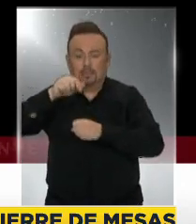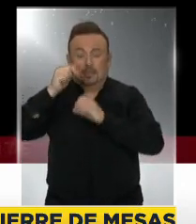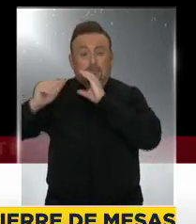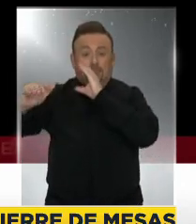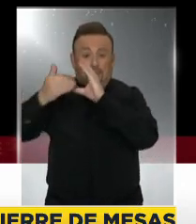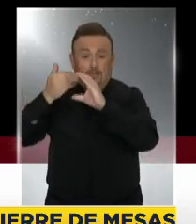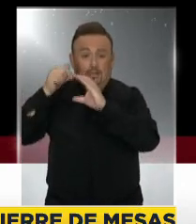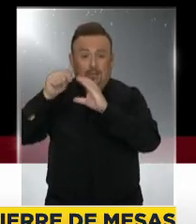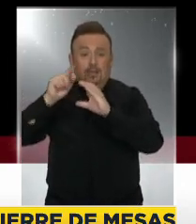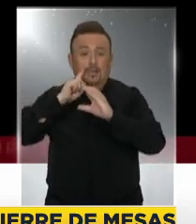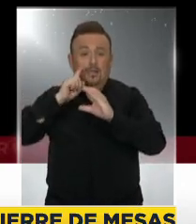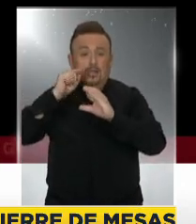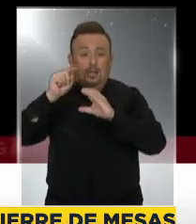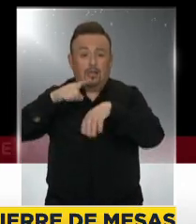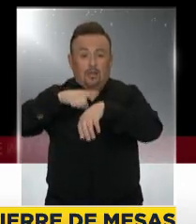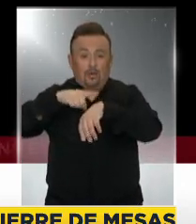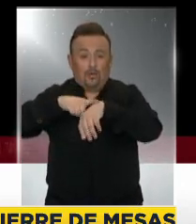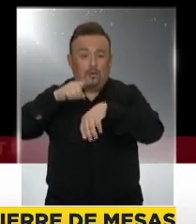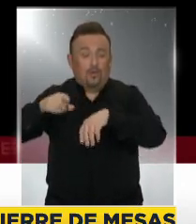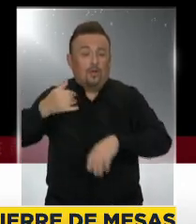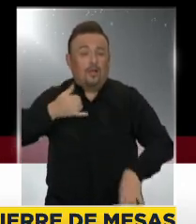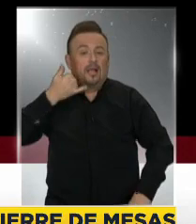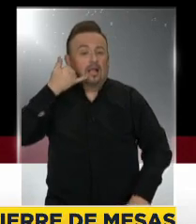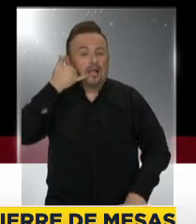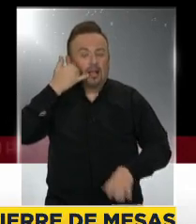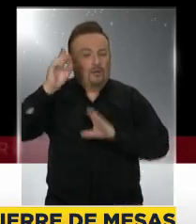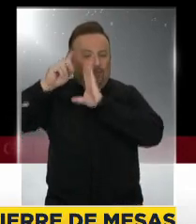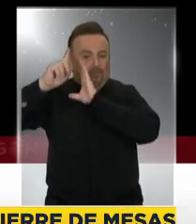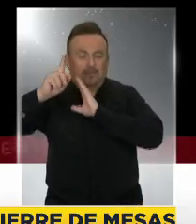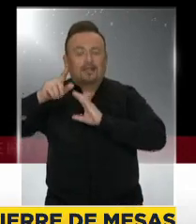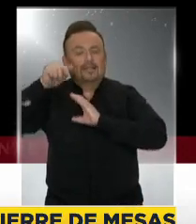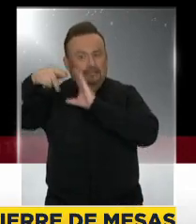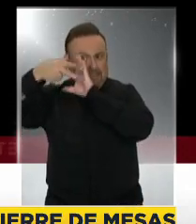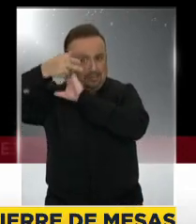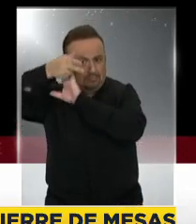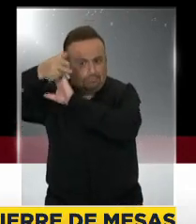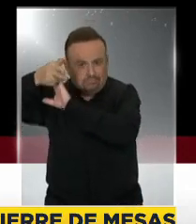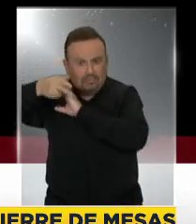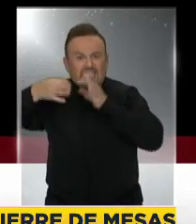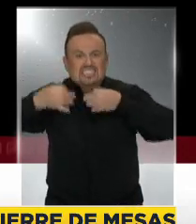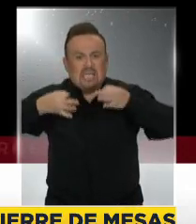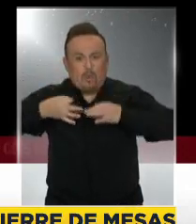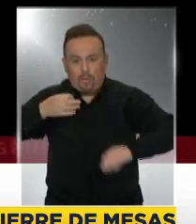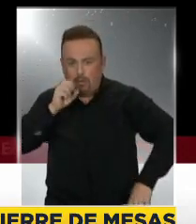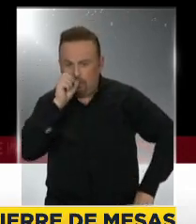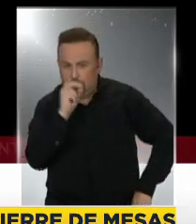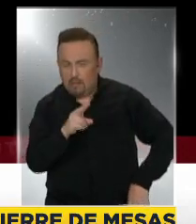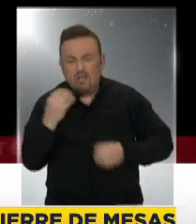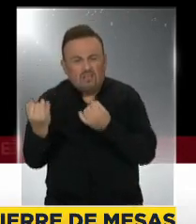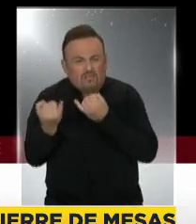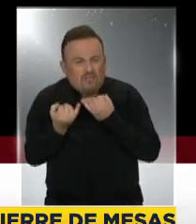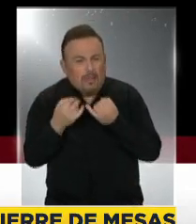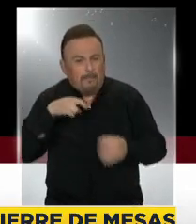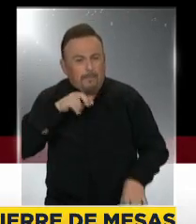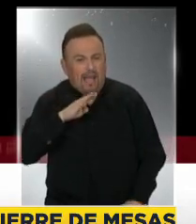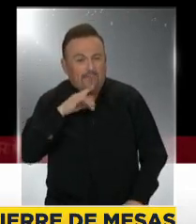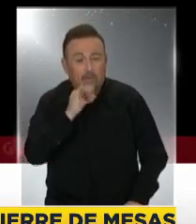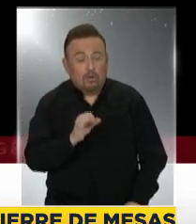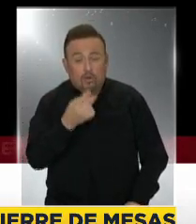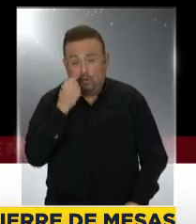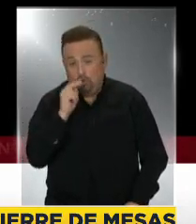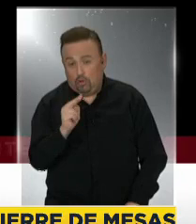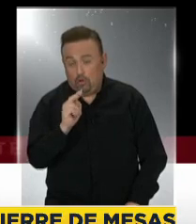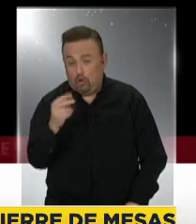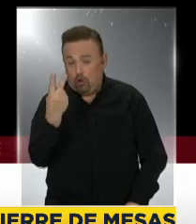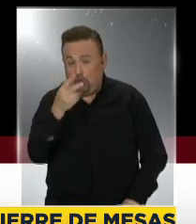imágenes porque tiene un horario, probablemente una cámara de seguridad. Pablo, danos más antecedentes respecto de esta imagen. Lo único que podemos ver acá es